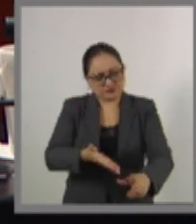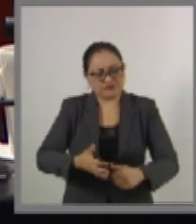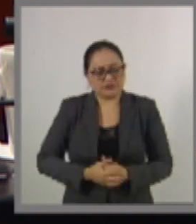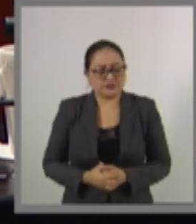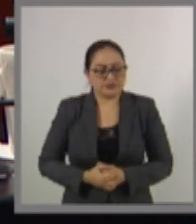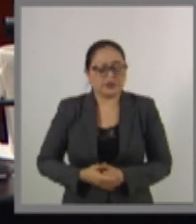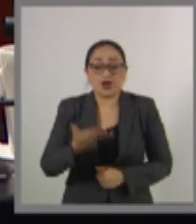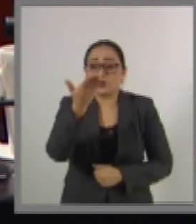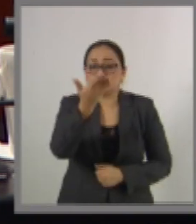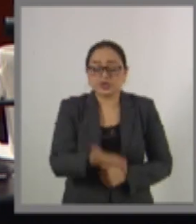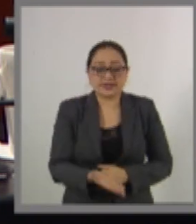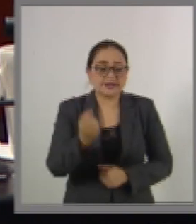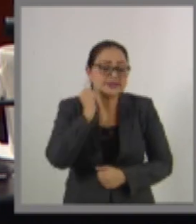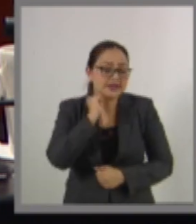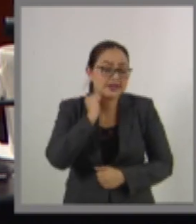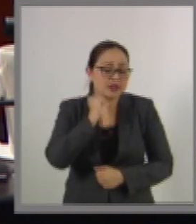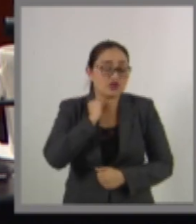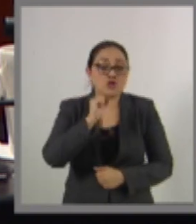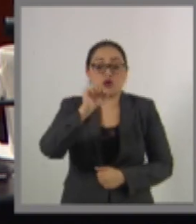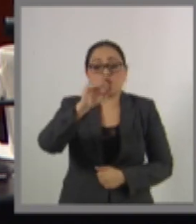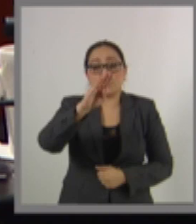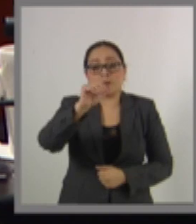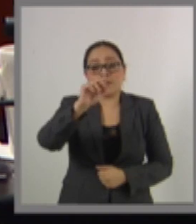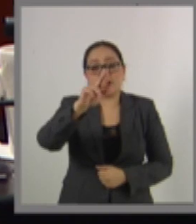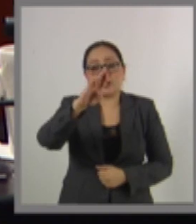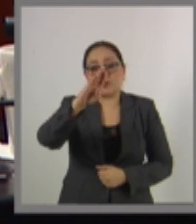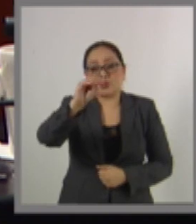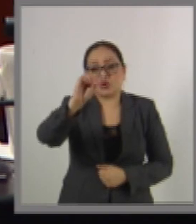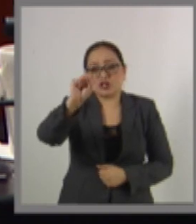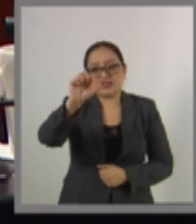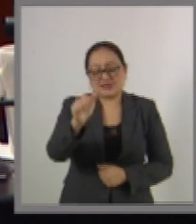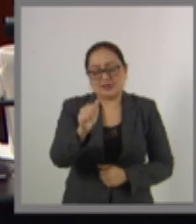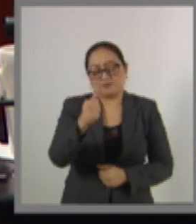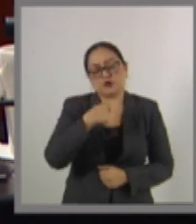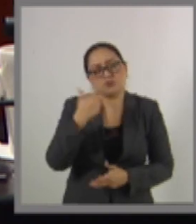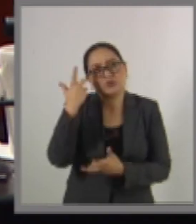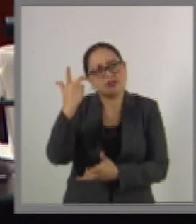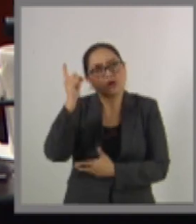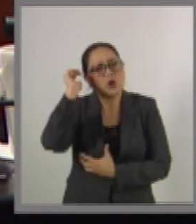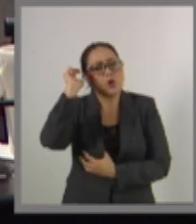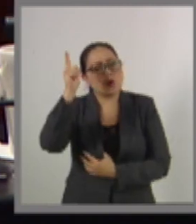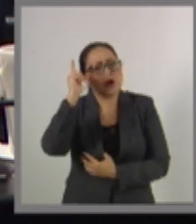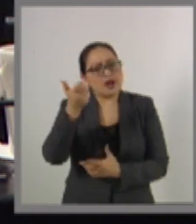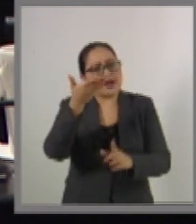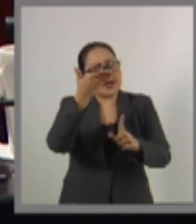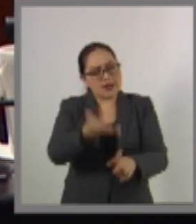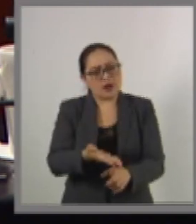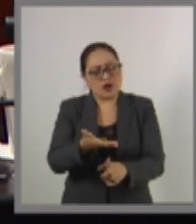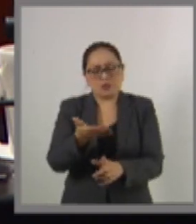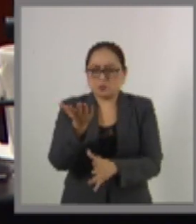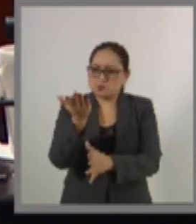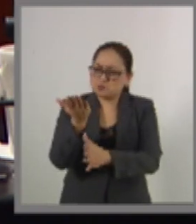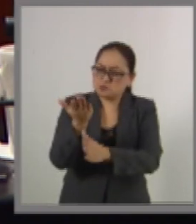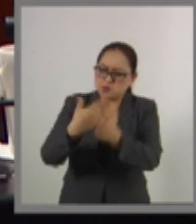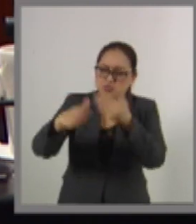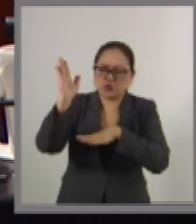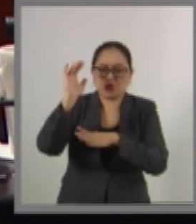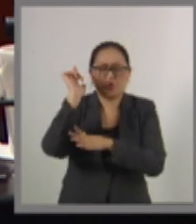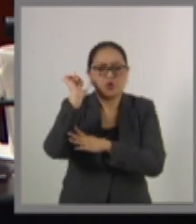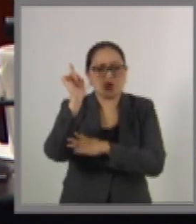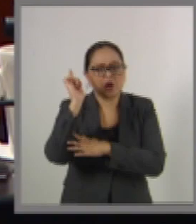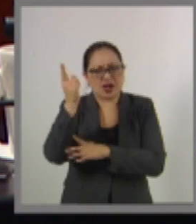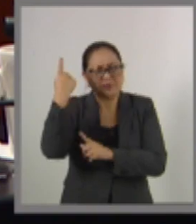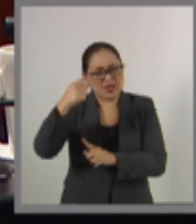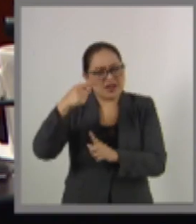A usted, senador Barbosa, le deseo plena realización